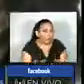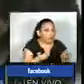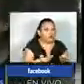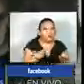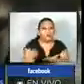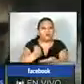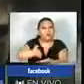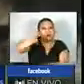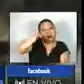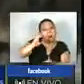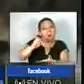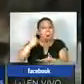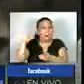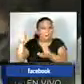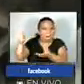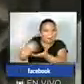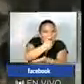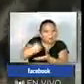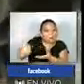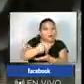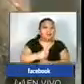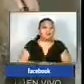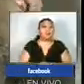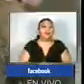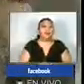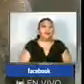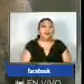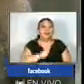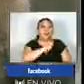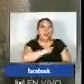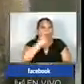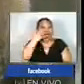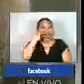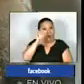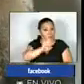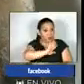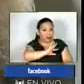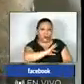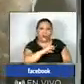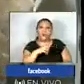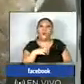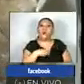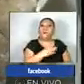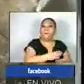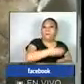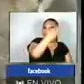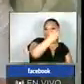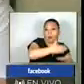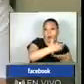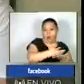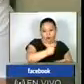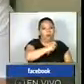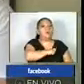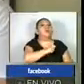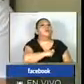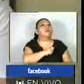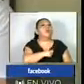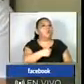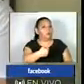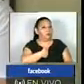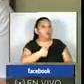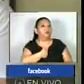abandonados o maltratados. Bueno, es responsabilidad cuando uno tiene mascotas, pues es responsabilidad de uno el